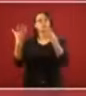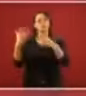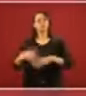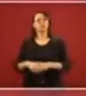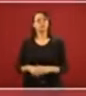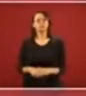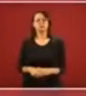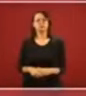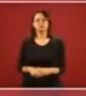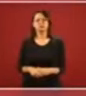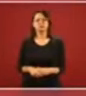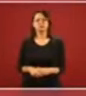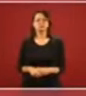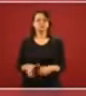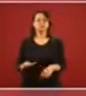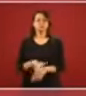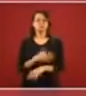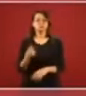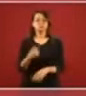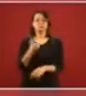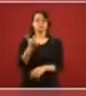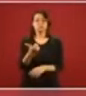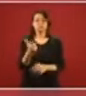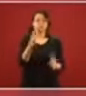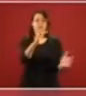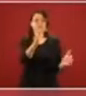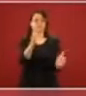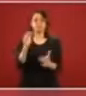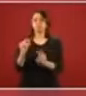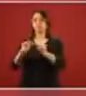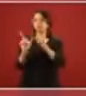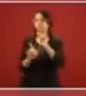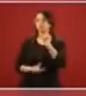que es dinero de todo el pueblo.